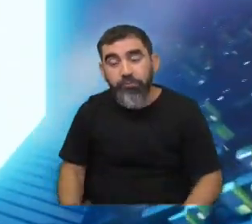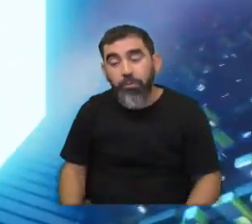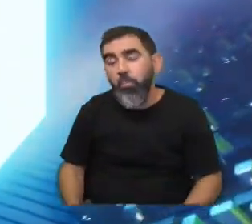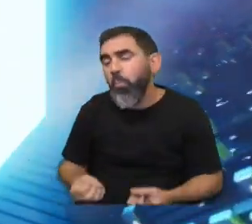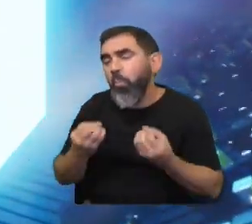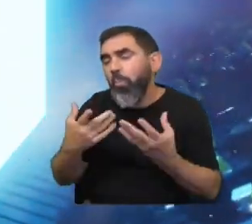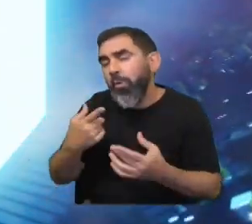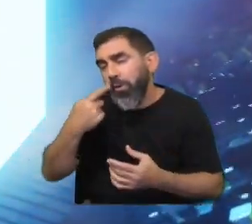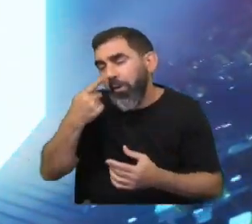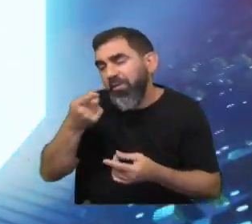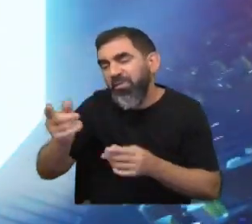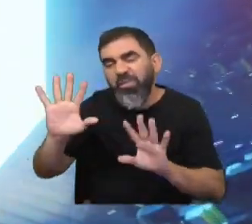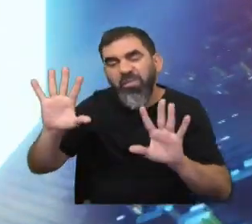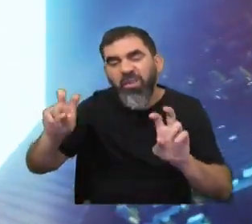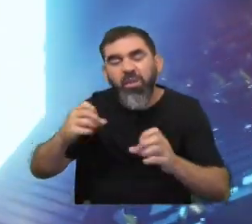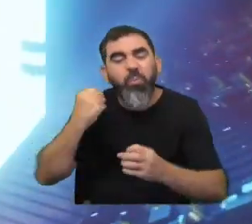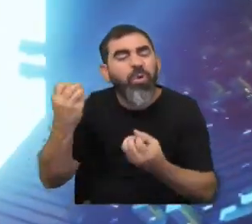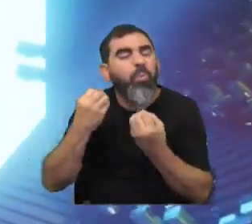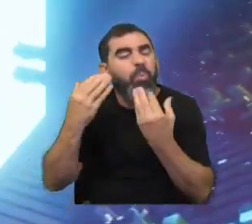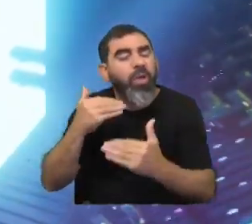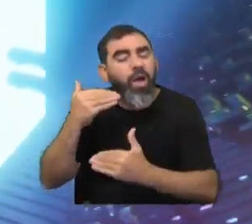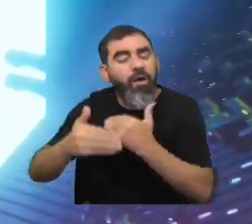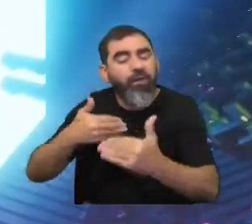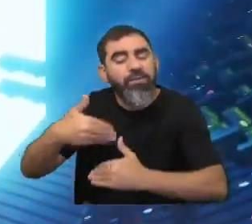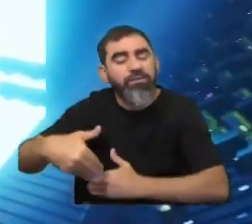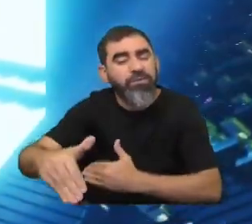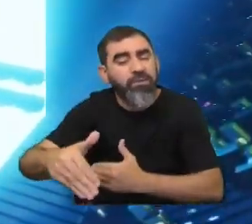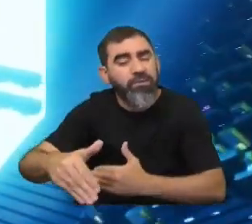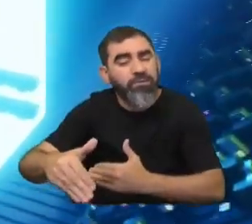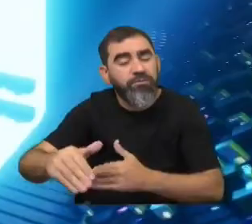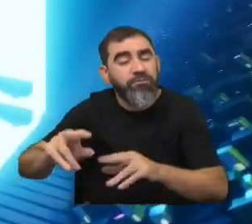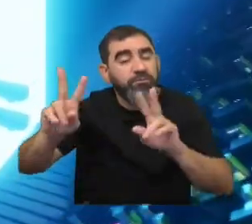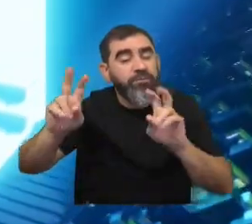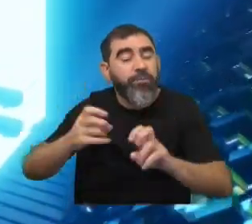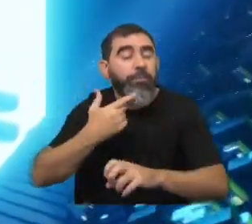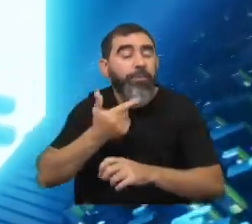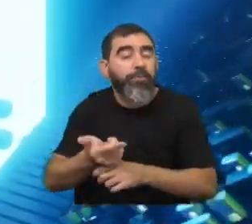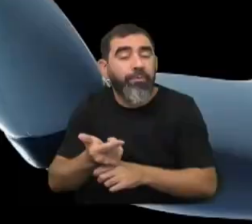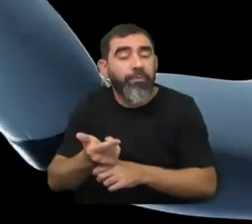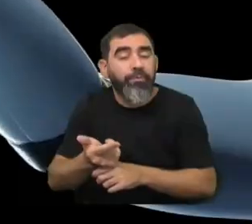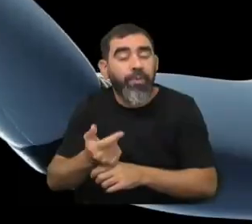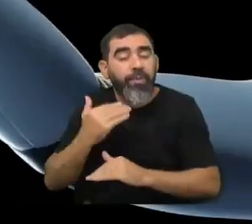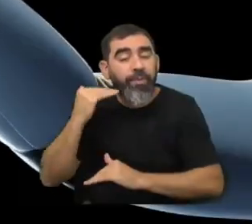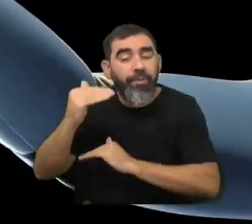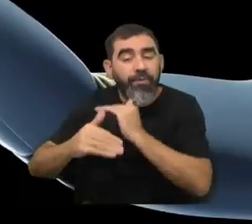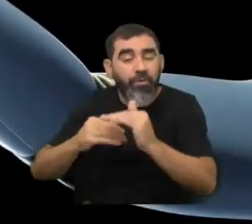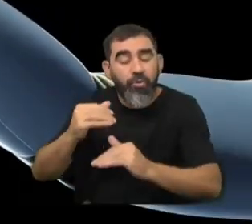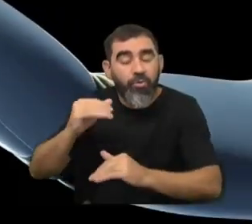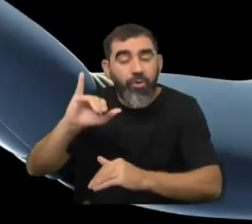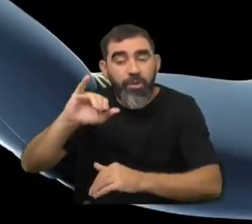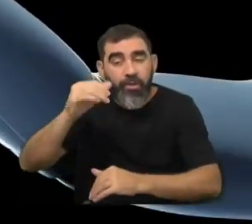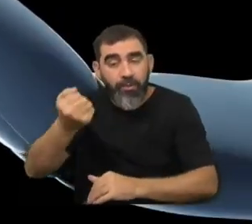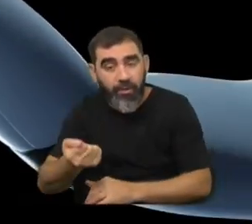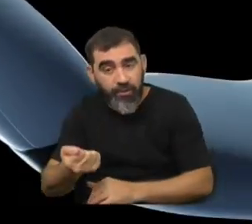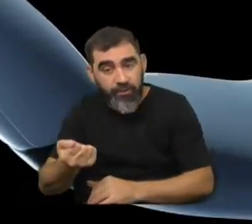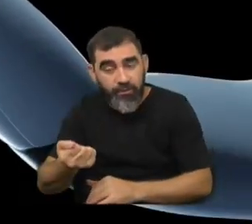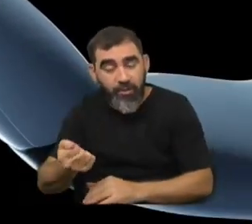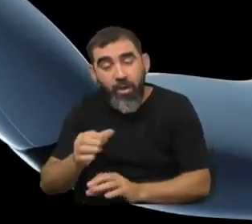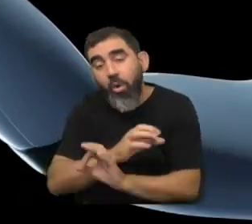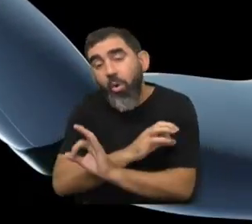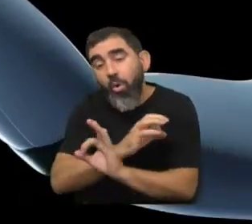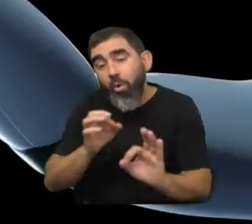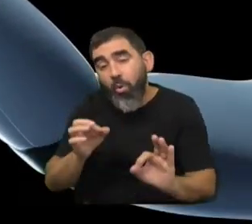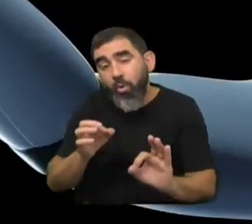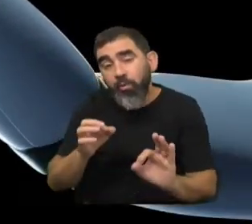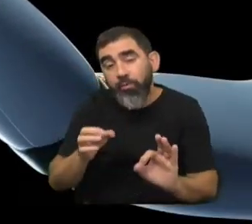qué es interesante, por qué es importante avanzar en materia del desarrollo de inteligencias artificiales, o